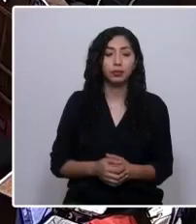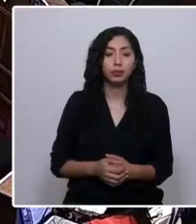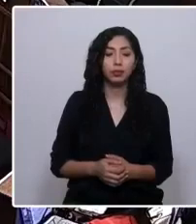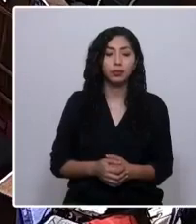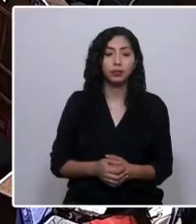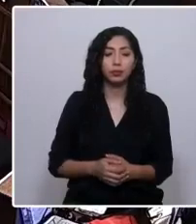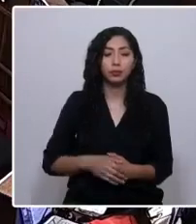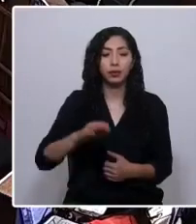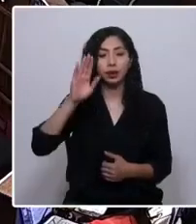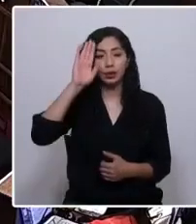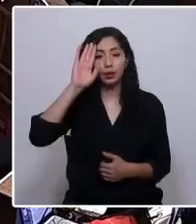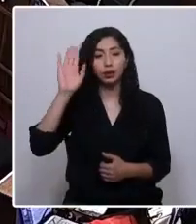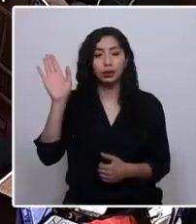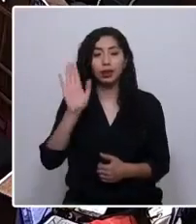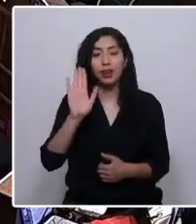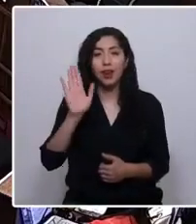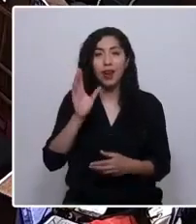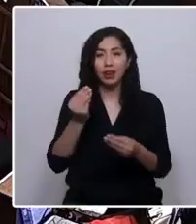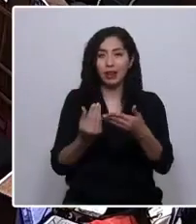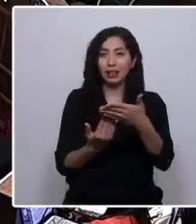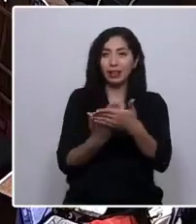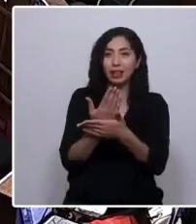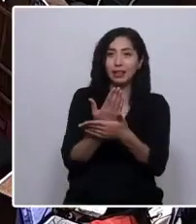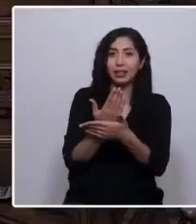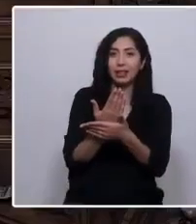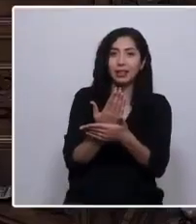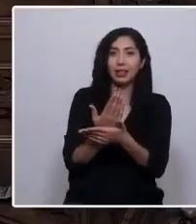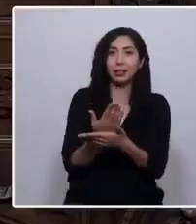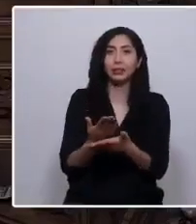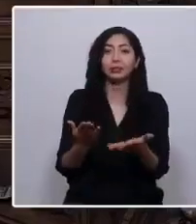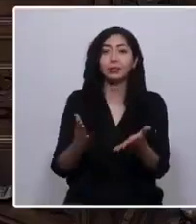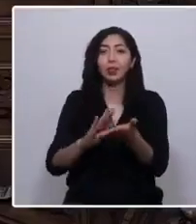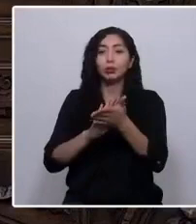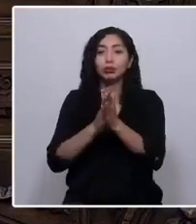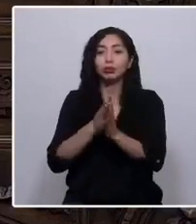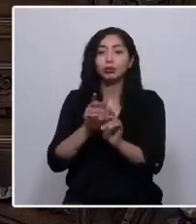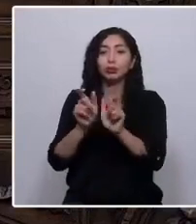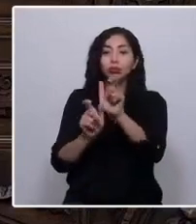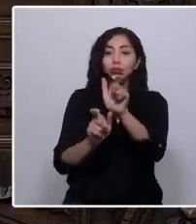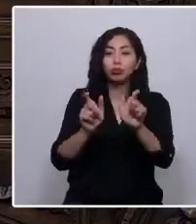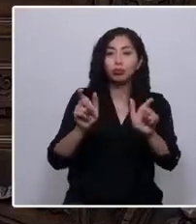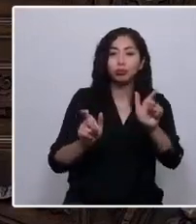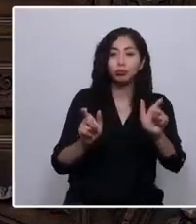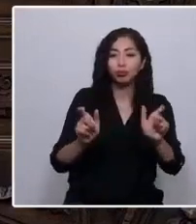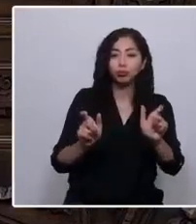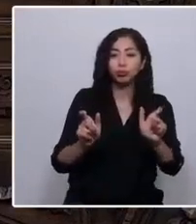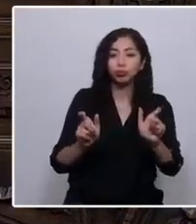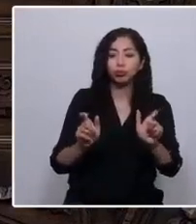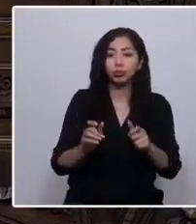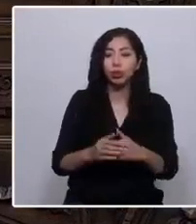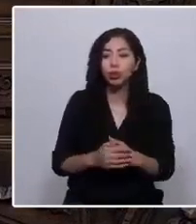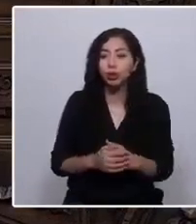Hola, hola, buenos días. Todos los presentes, la guitarra, porque después voy a trabajar en la micro, así que no se emocionen con respecto a que.